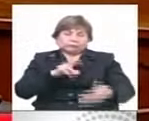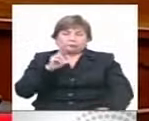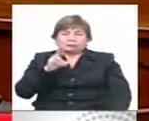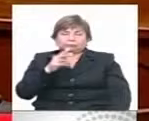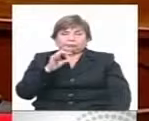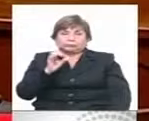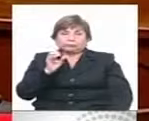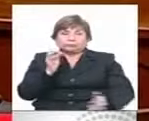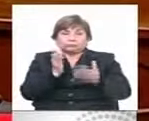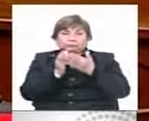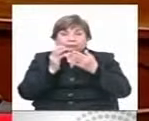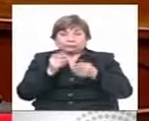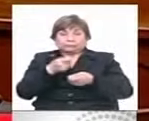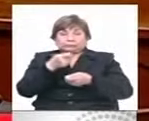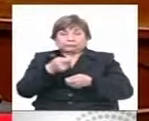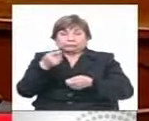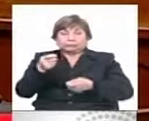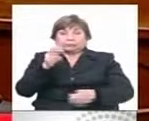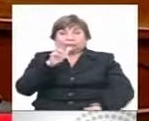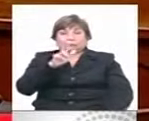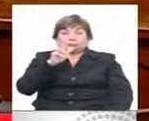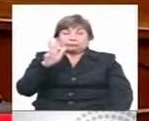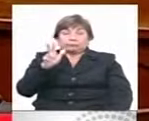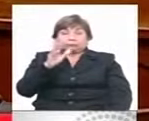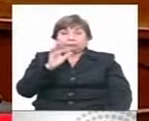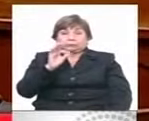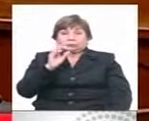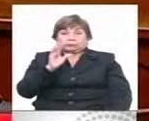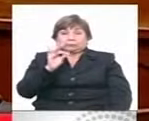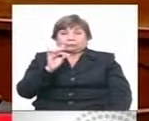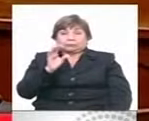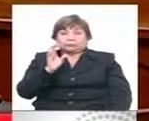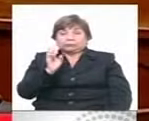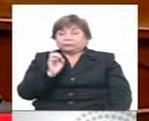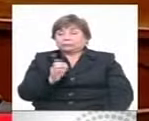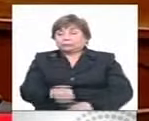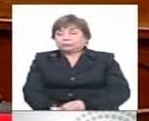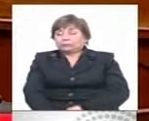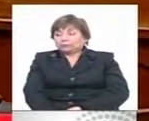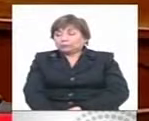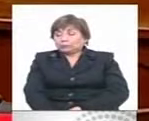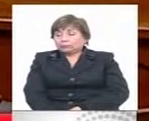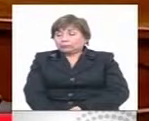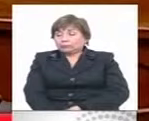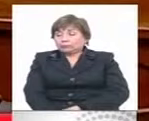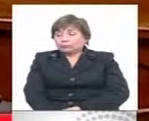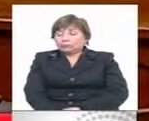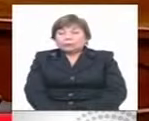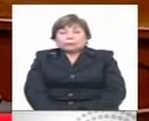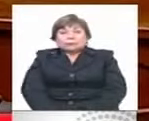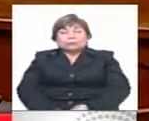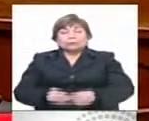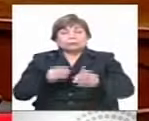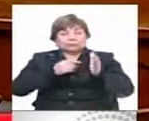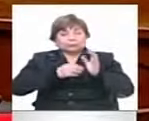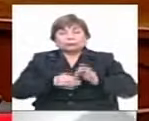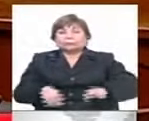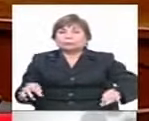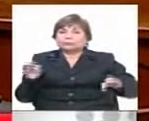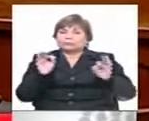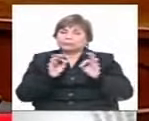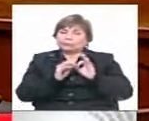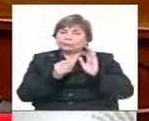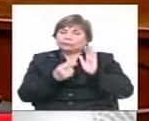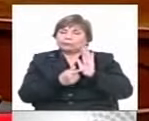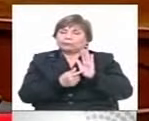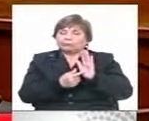279,702 estudiantes y 39,780 docentes. Es importante señalar que el gobierno está cumpliendo con darle